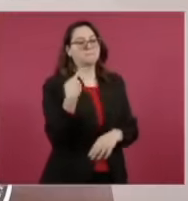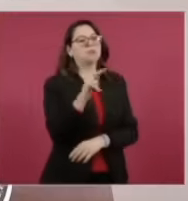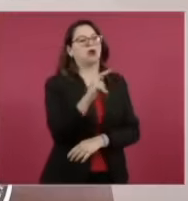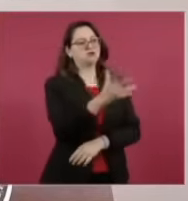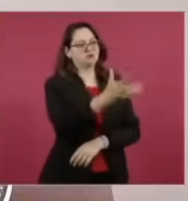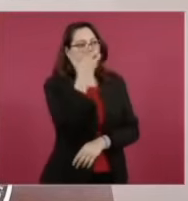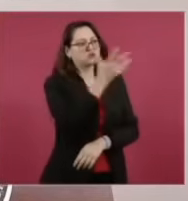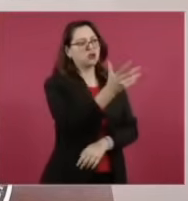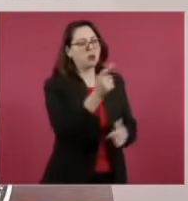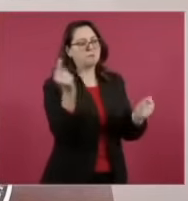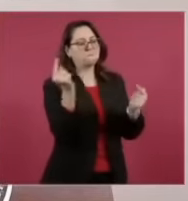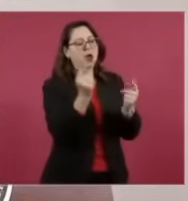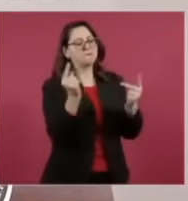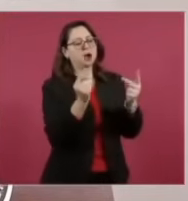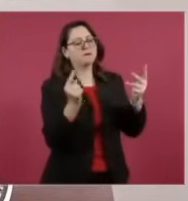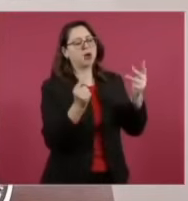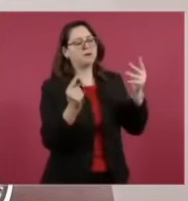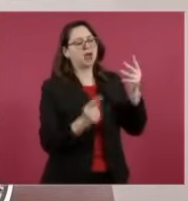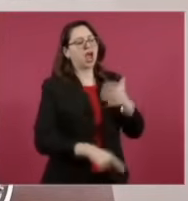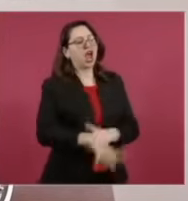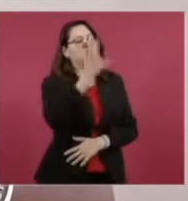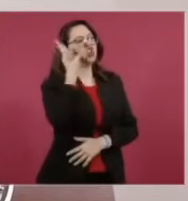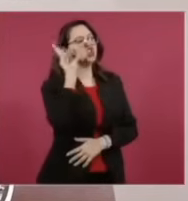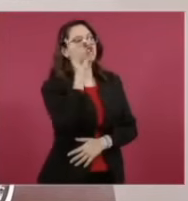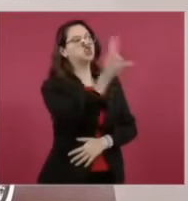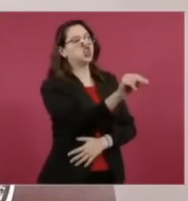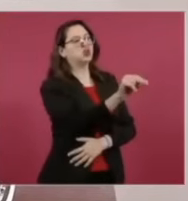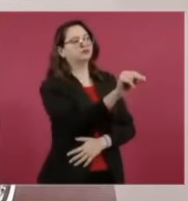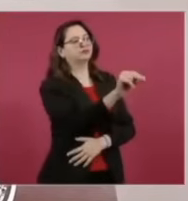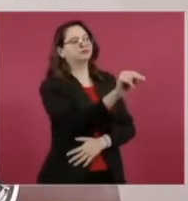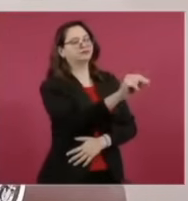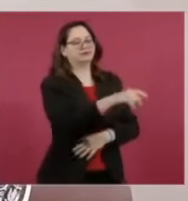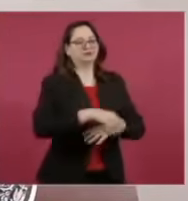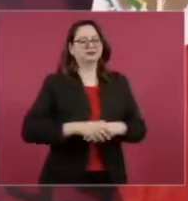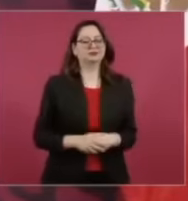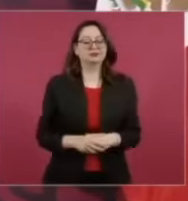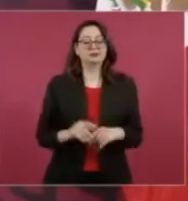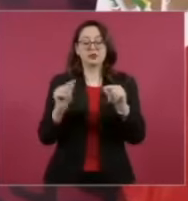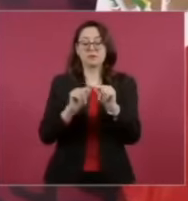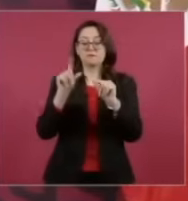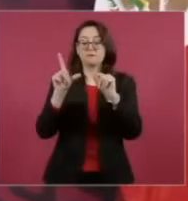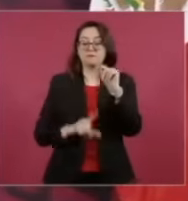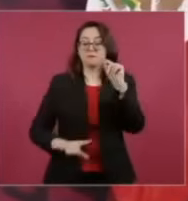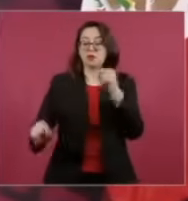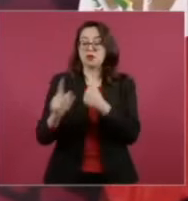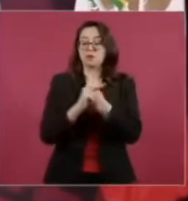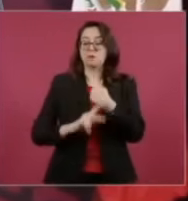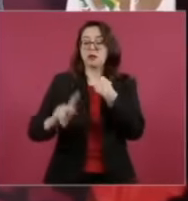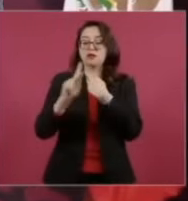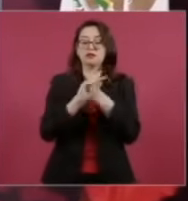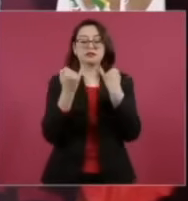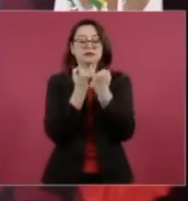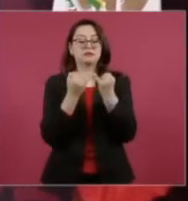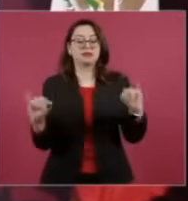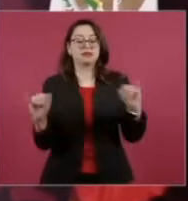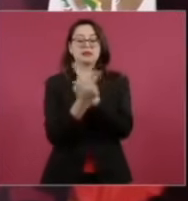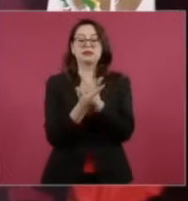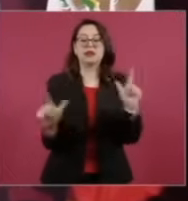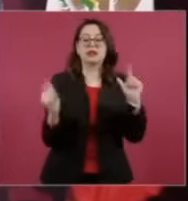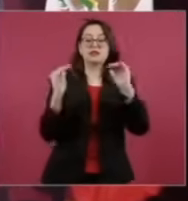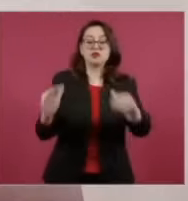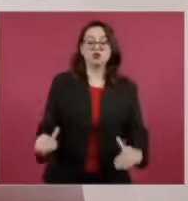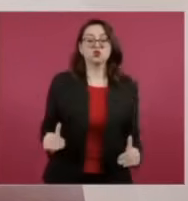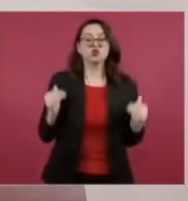le dije que no que México es un país independiente libre soberano